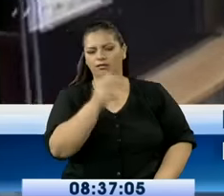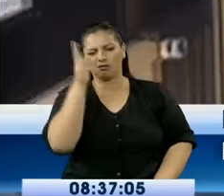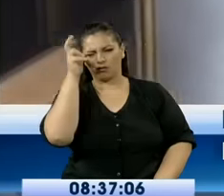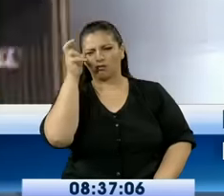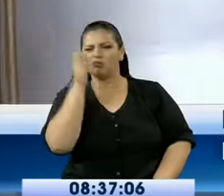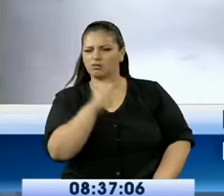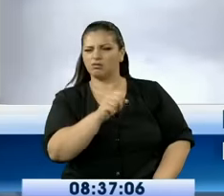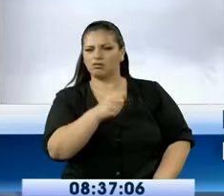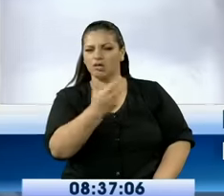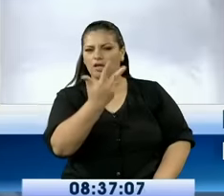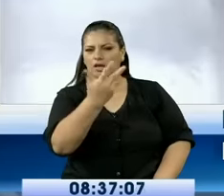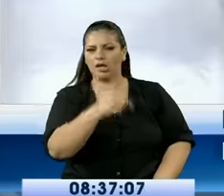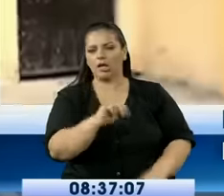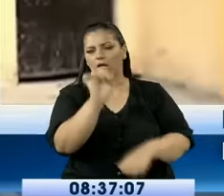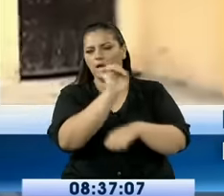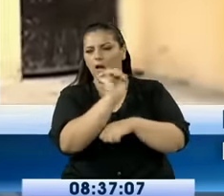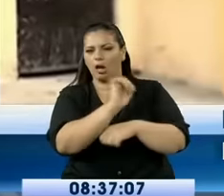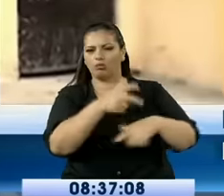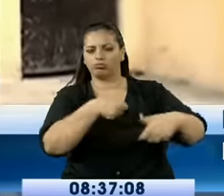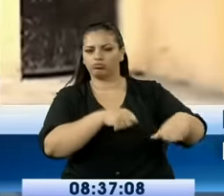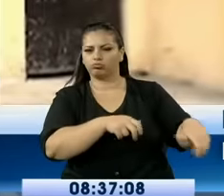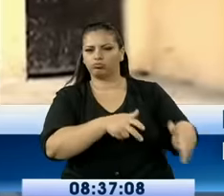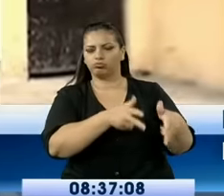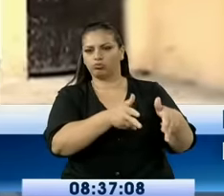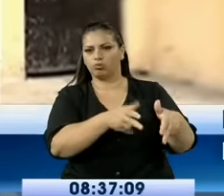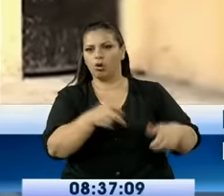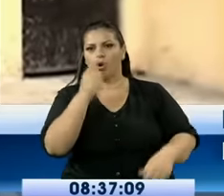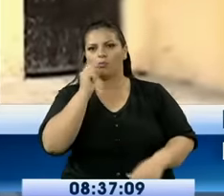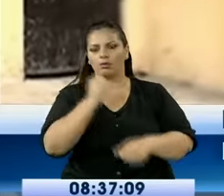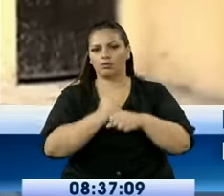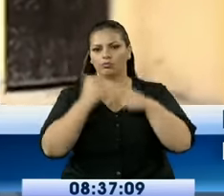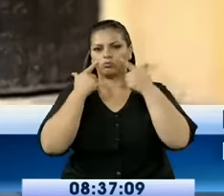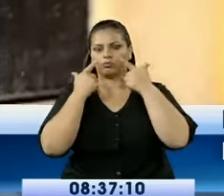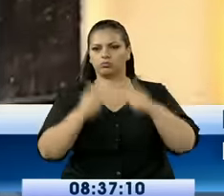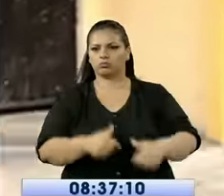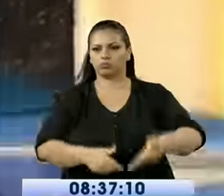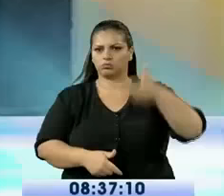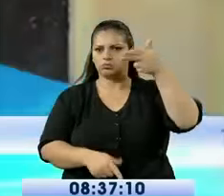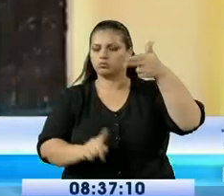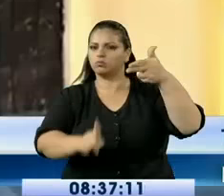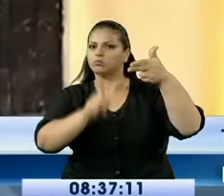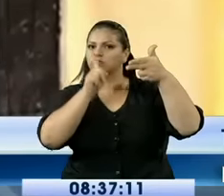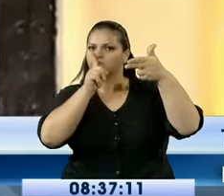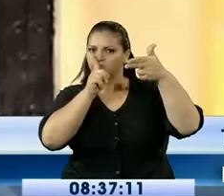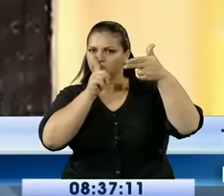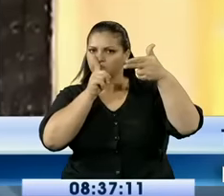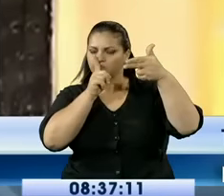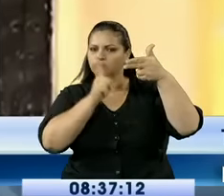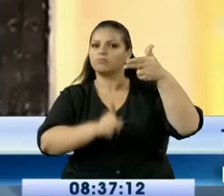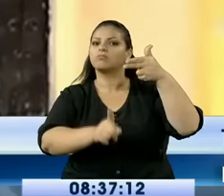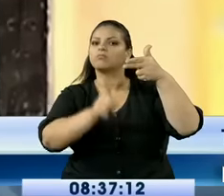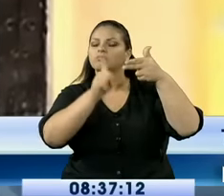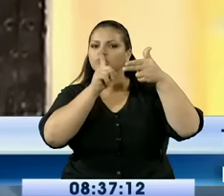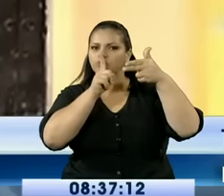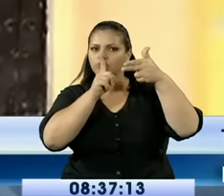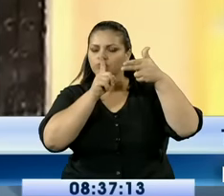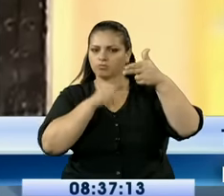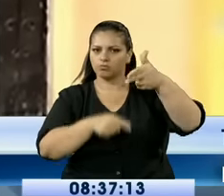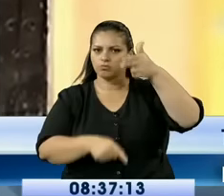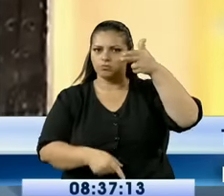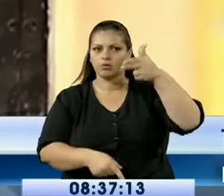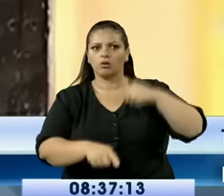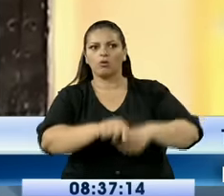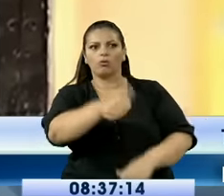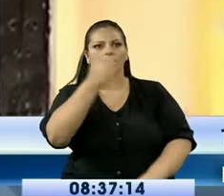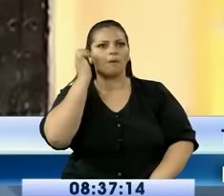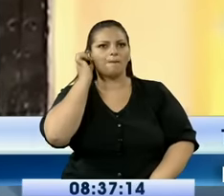y un carro que habían venido. Cogieron al guardia afuera y le dijeron que no se moviera, que se quedara quieto. ¿Lo apuntaron al guardia? Sí, exactamente, lo apuntaron, a la chica de